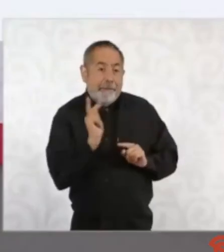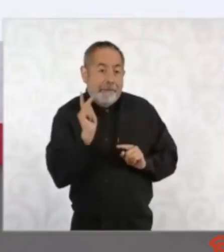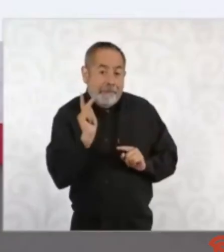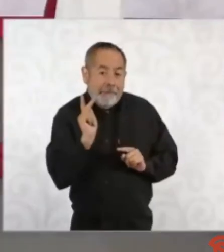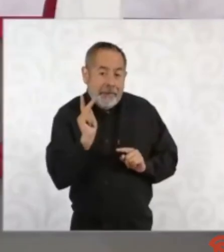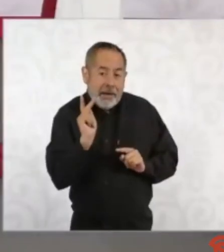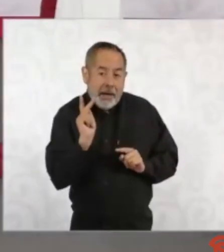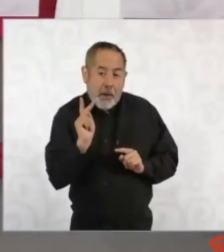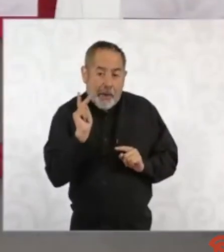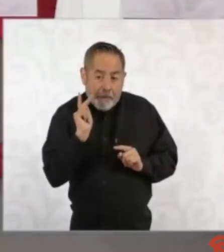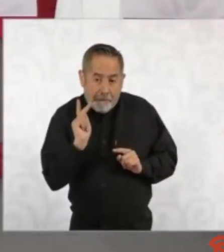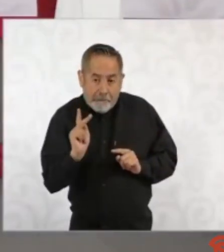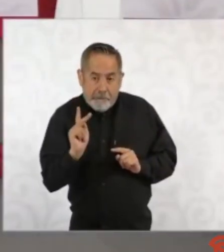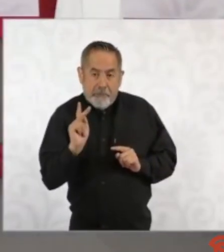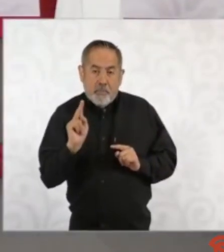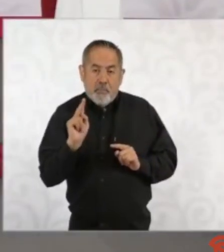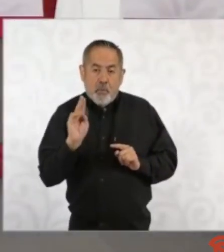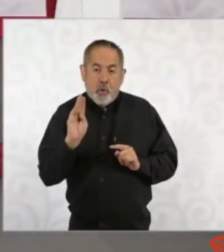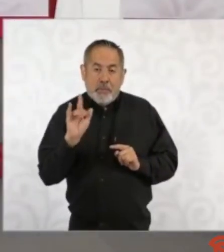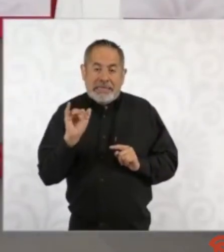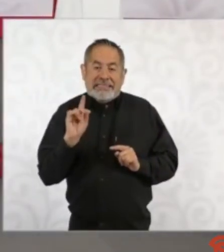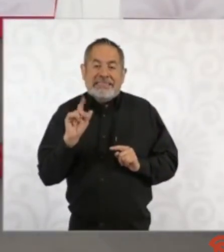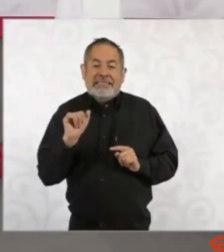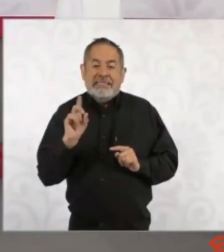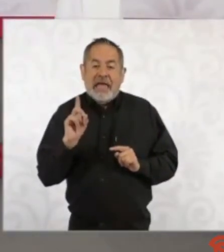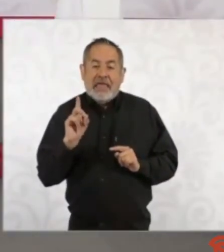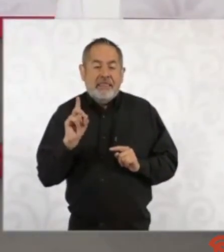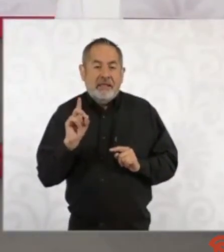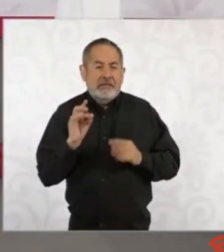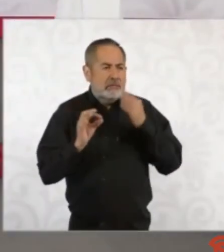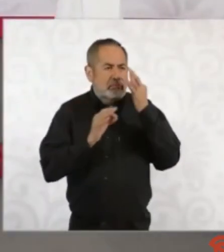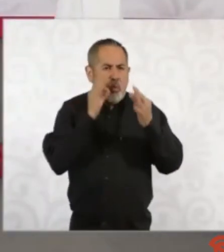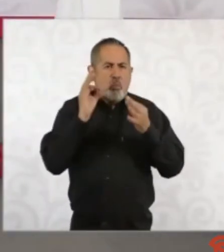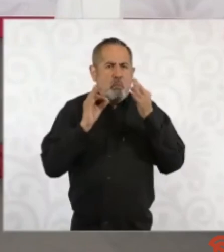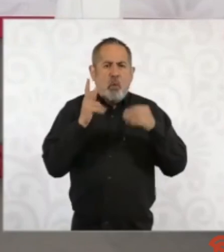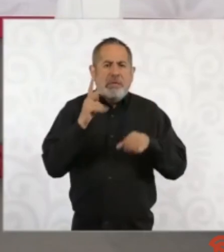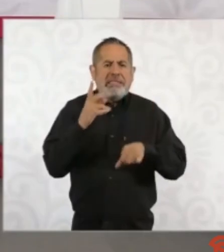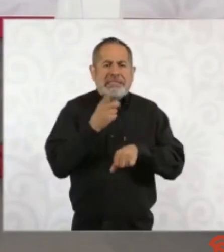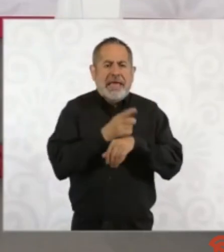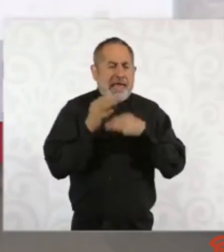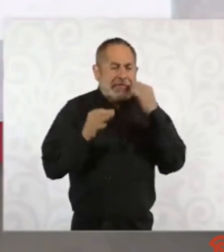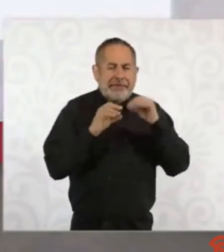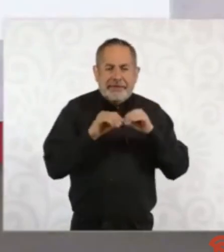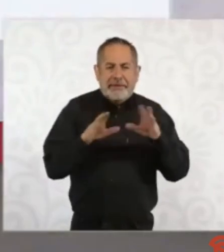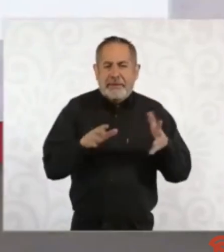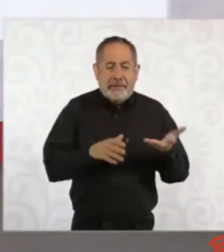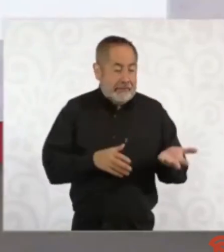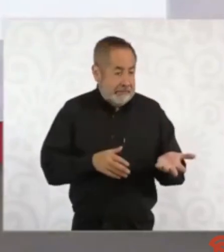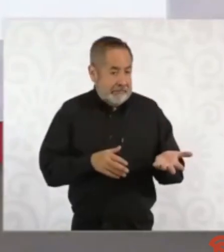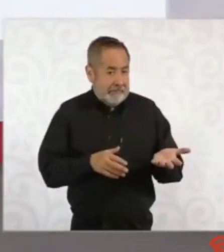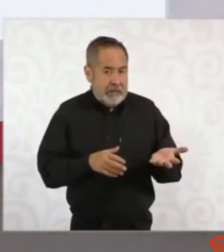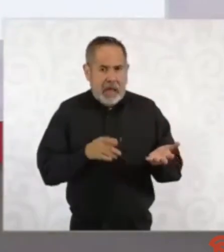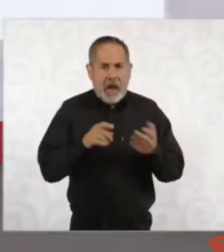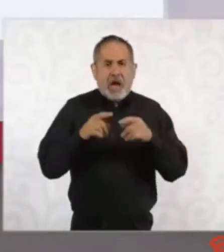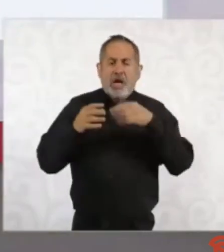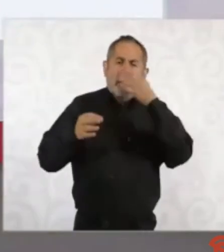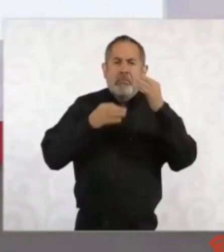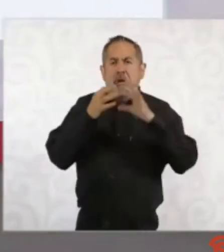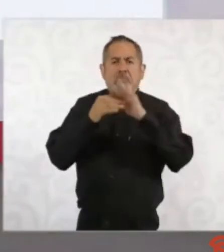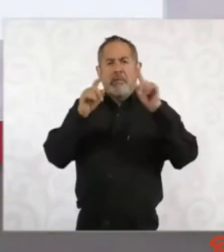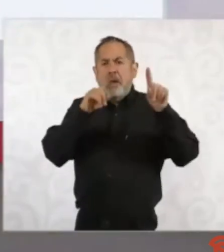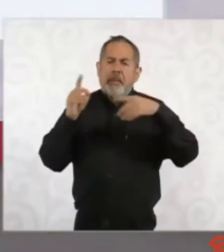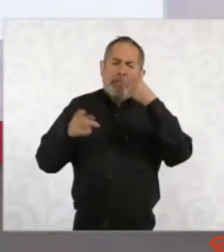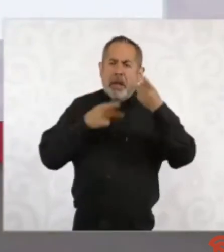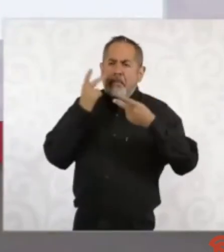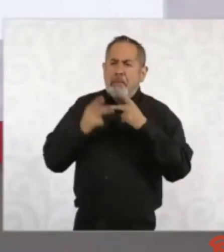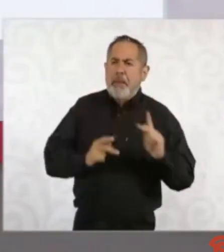publicidad. Este símbolo se incluirá al inicio y al final del espacio comercializado. Eso es